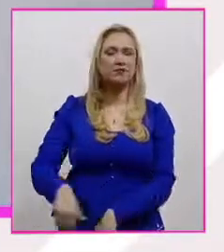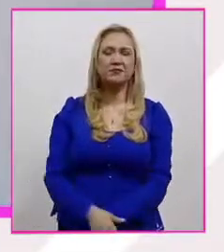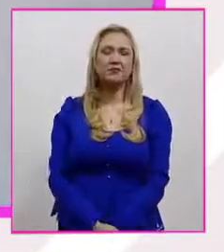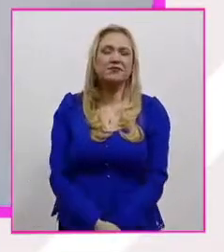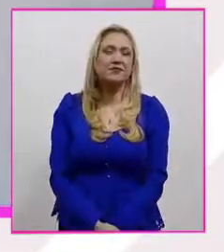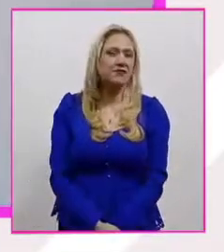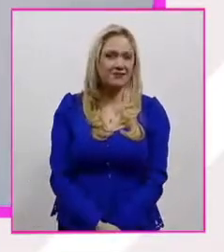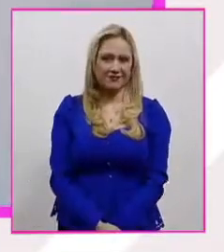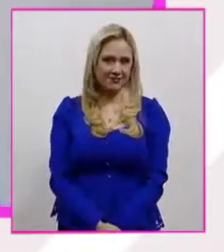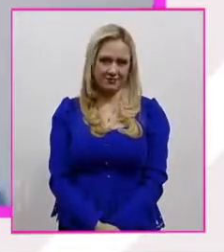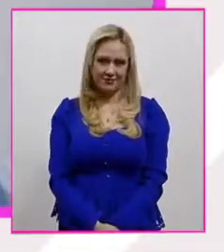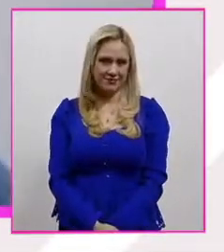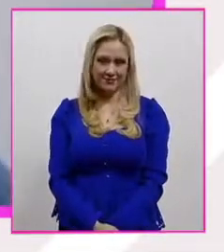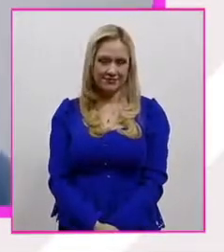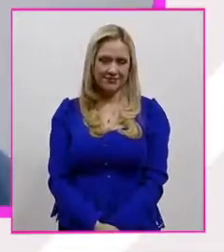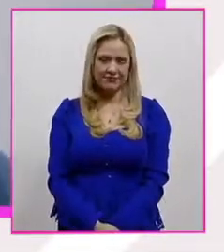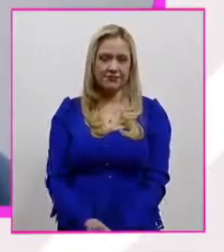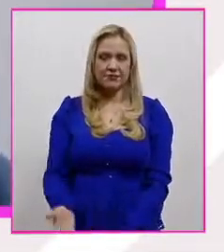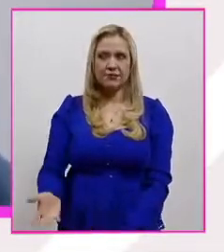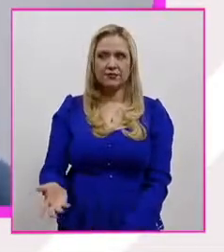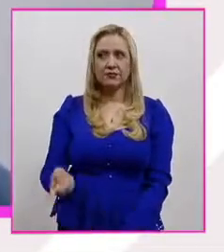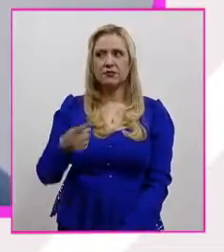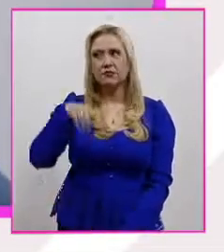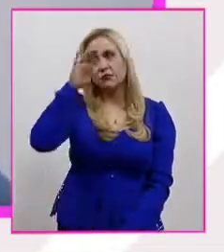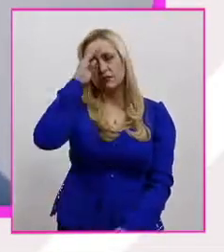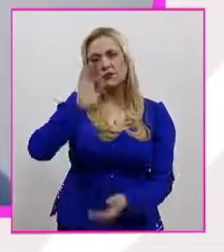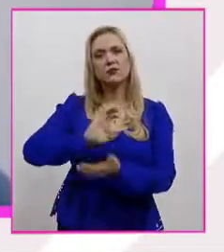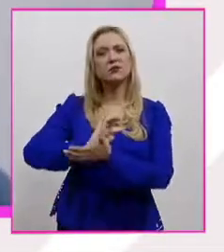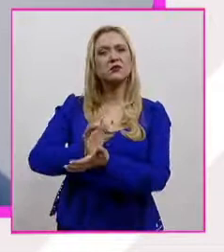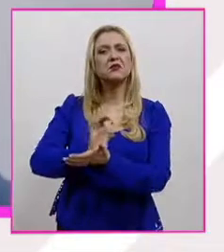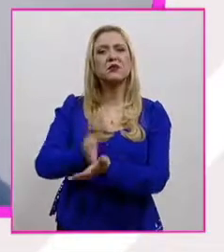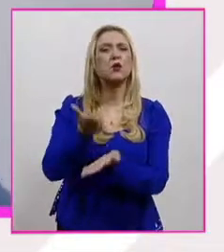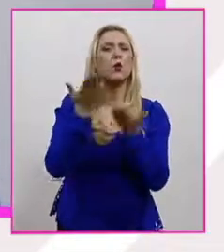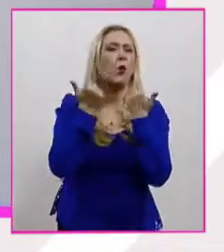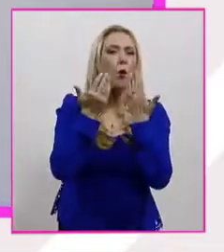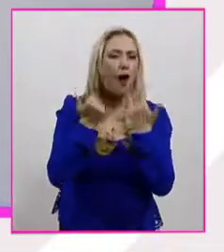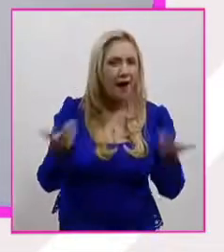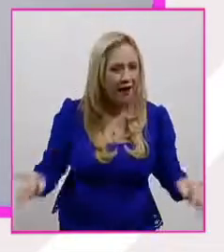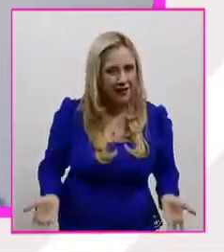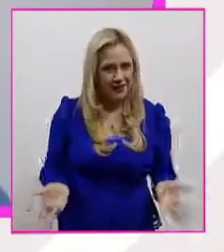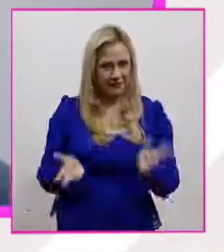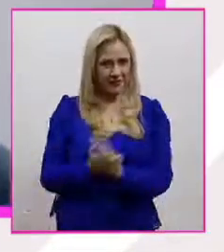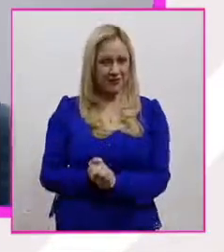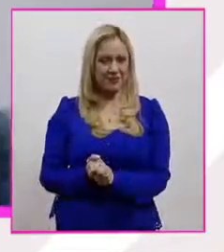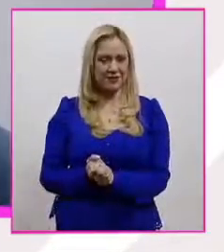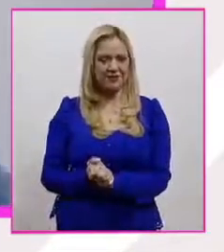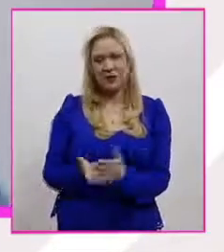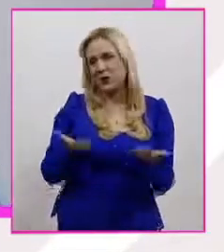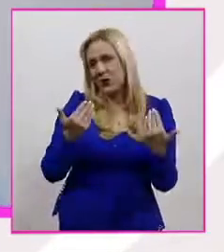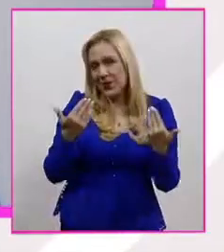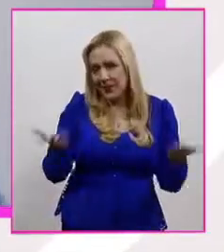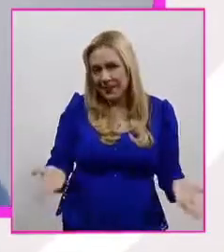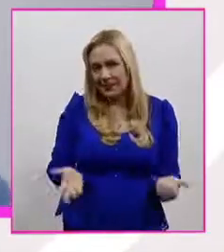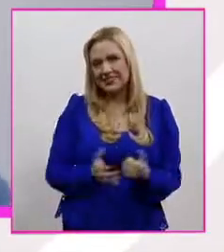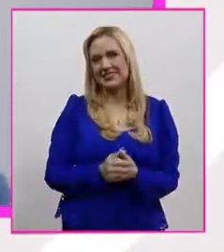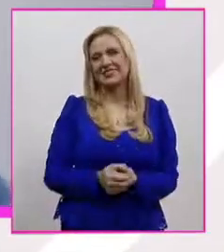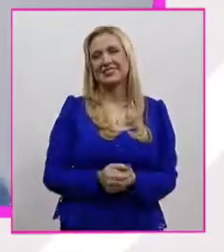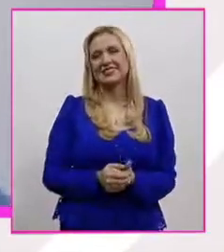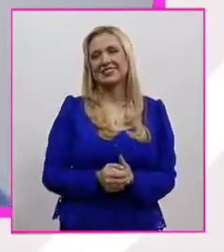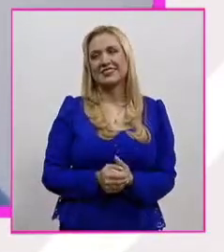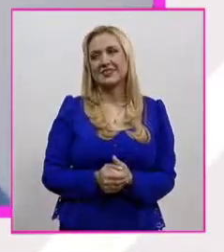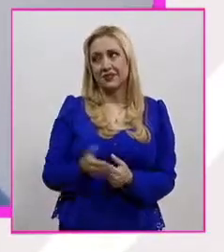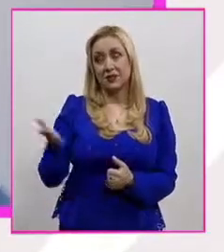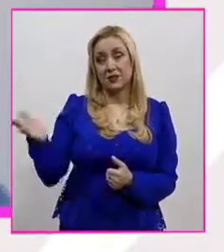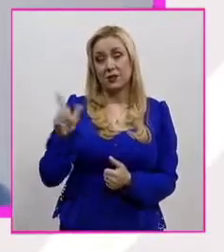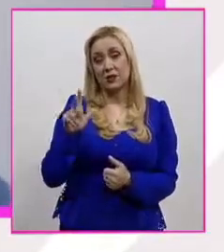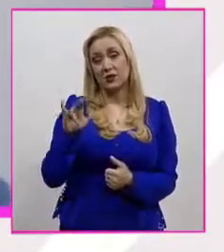estos efectos discriminatorios no sucedieran, como si no, y aquí está Luis que lo maneja a la perfección,